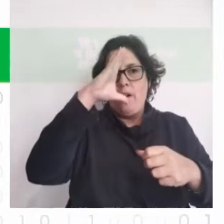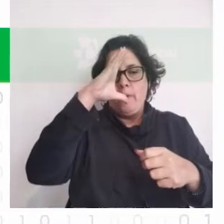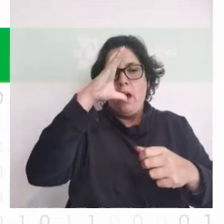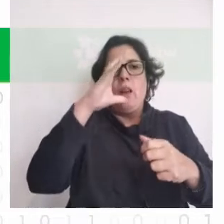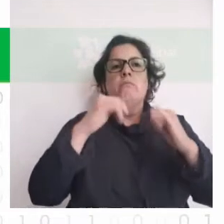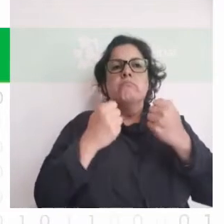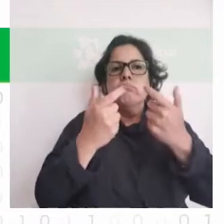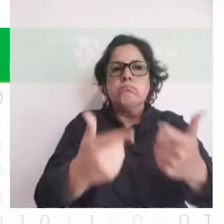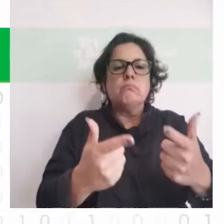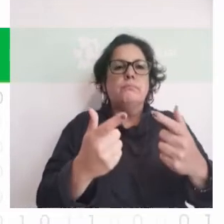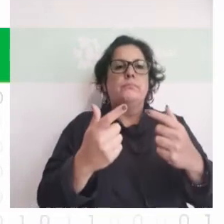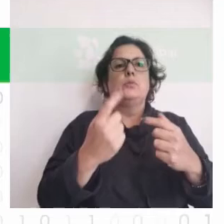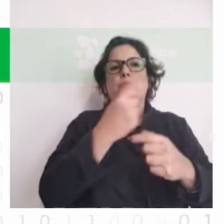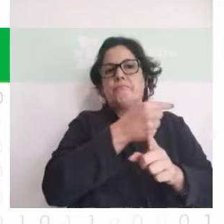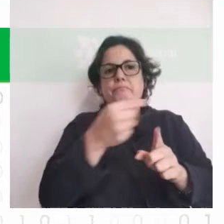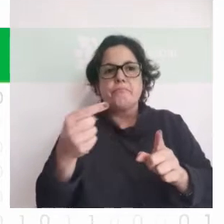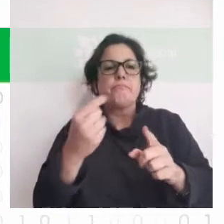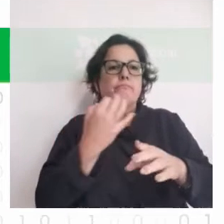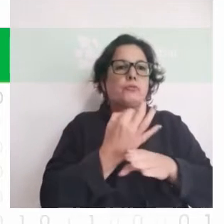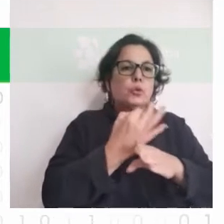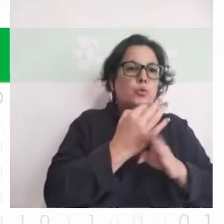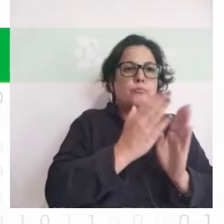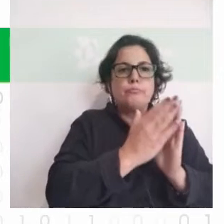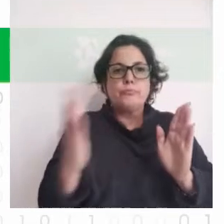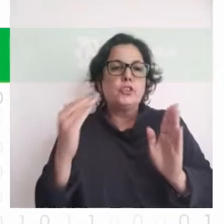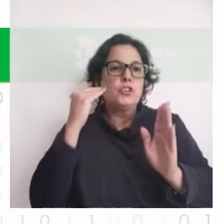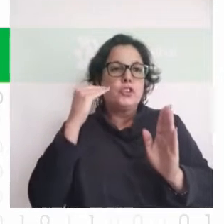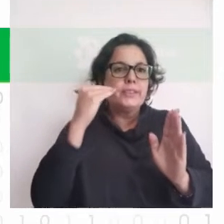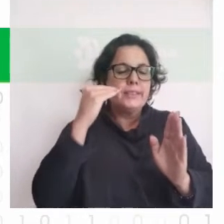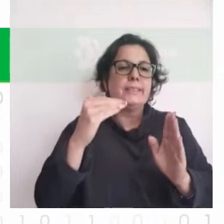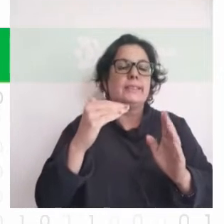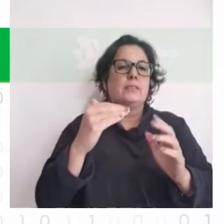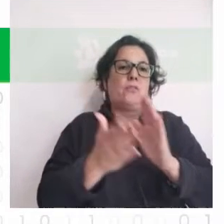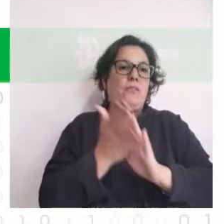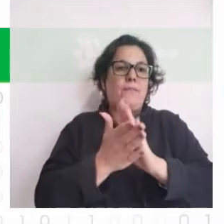ofrece condensado en una semana cursos a docentes y estudiantes de formación docente.